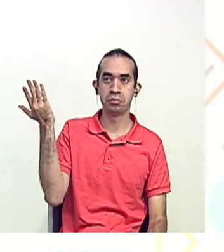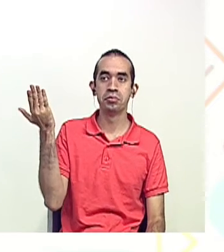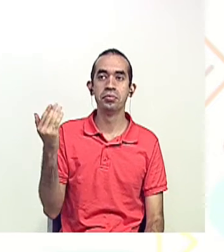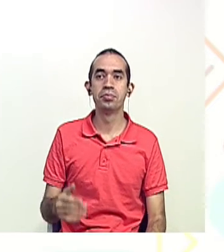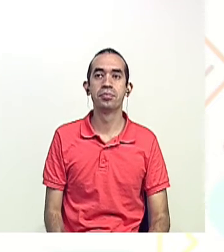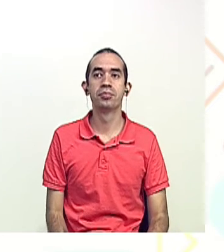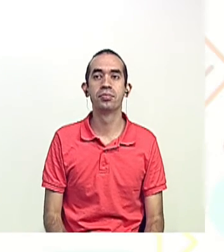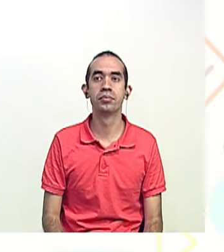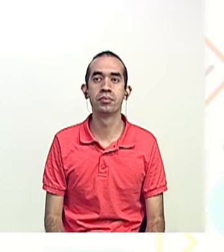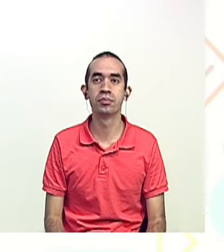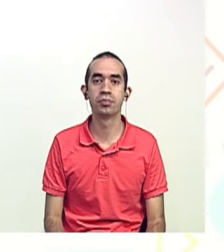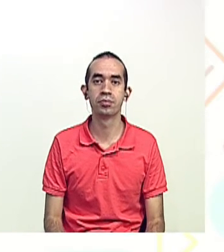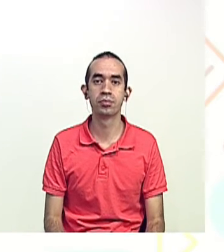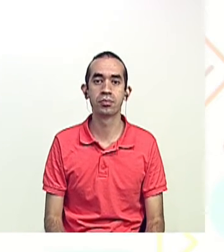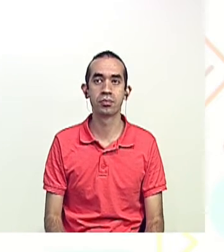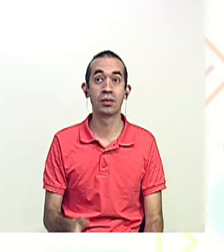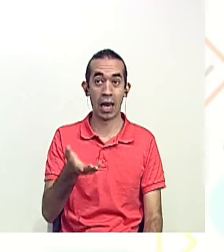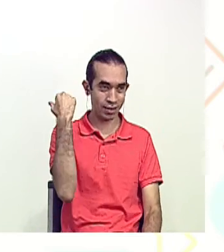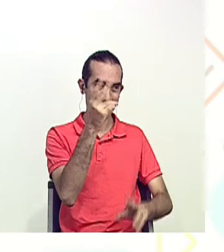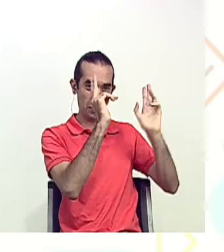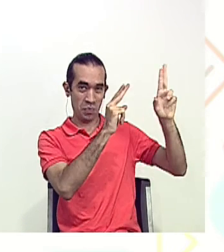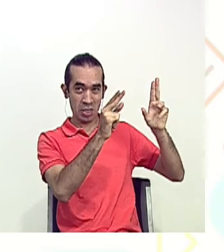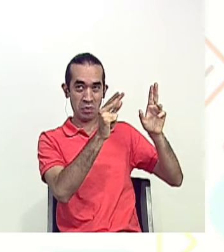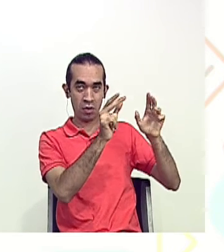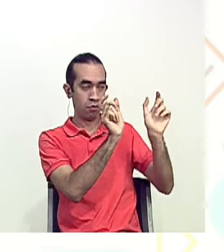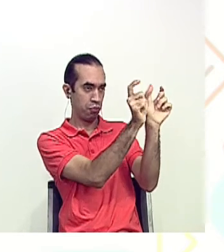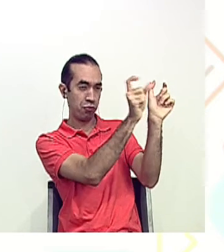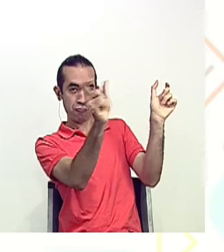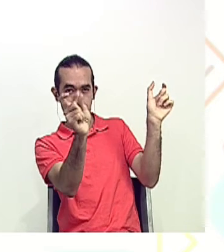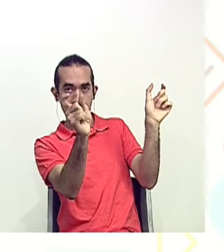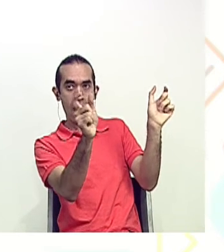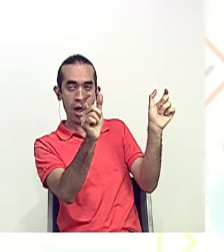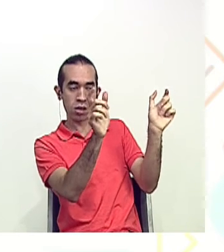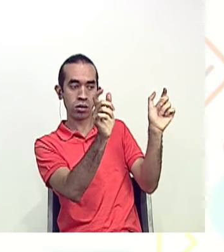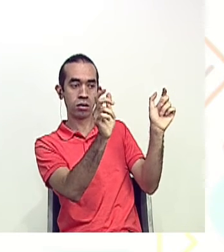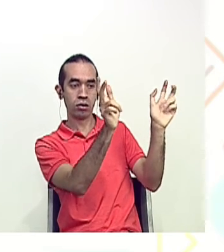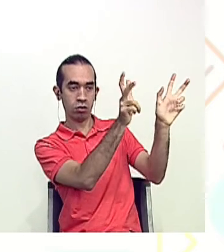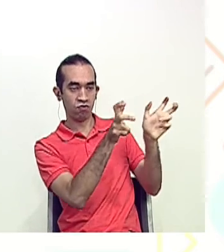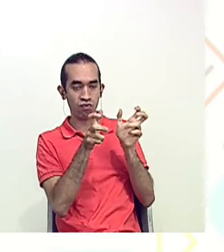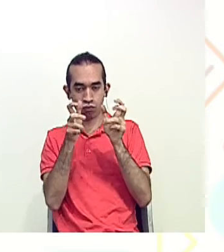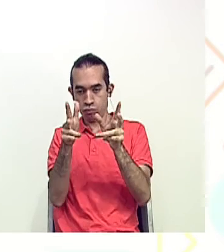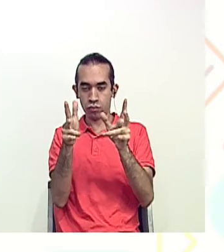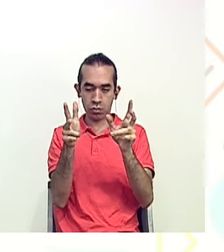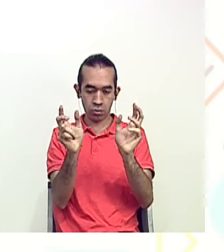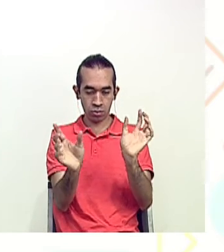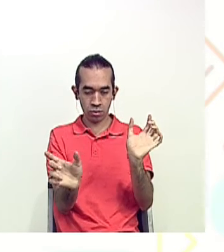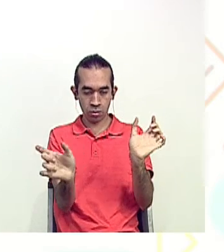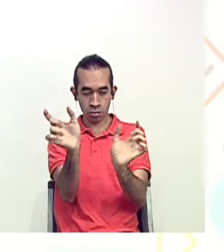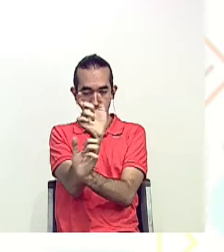el mismo polinomio anterior lo voy a acomodar, pero de otra manera.